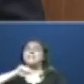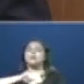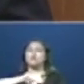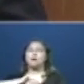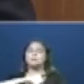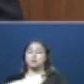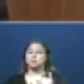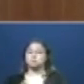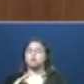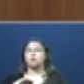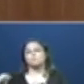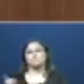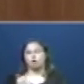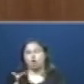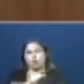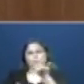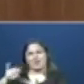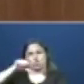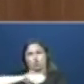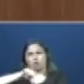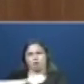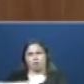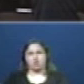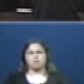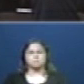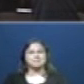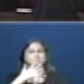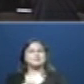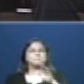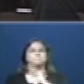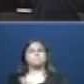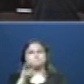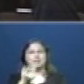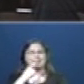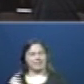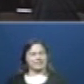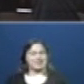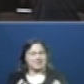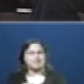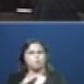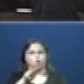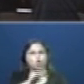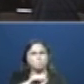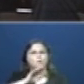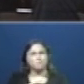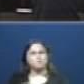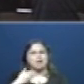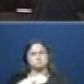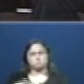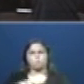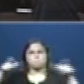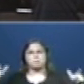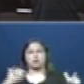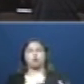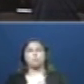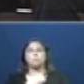cooperación económica local y que entre otros aspectos concrete los incentivos económicos para esas nuevas mancomunidades